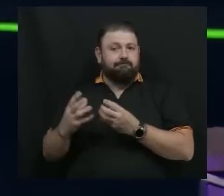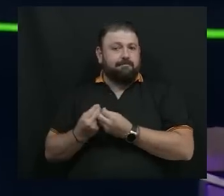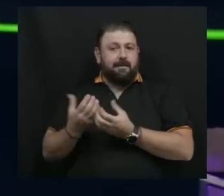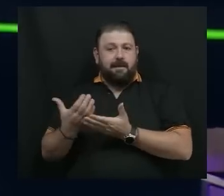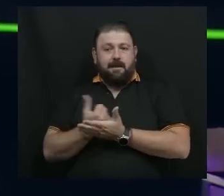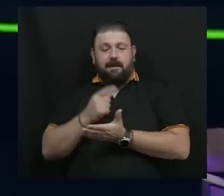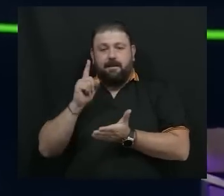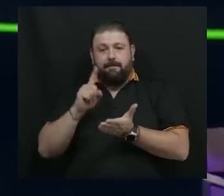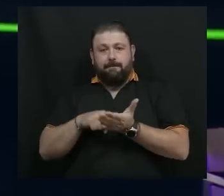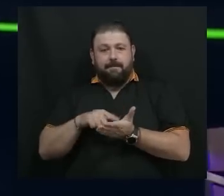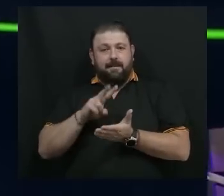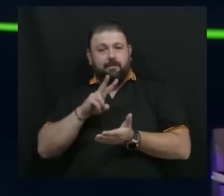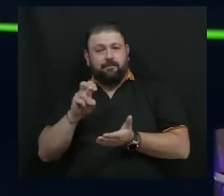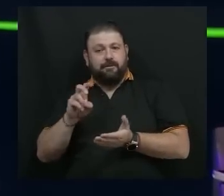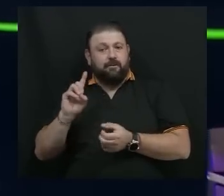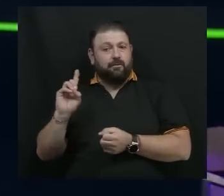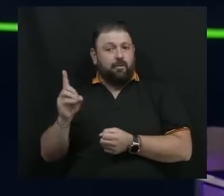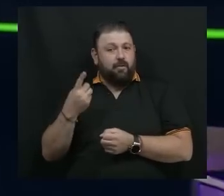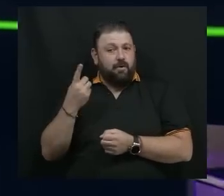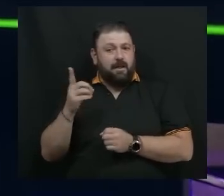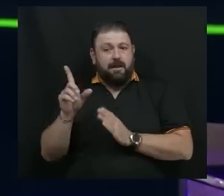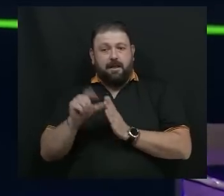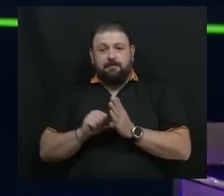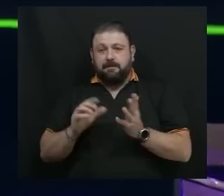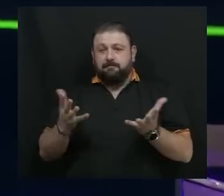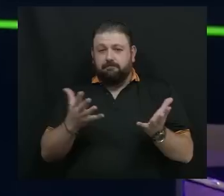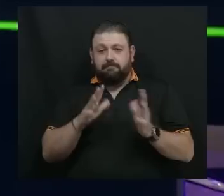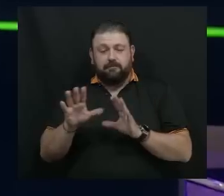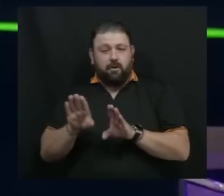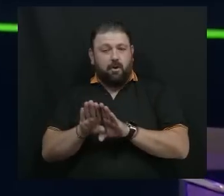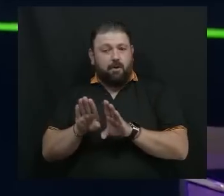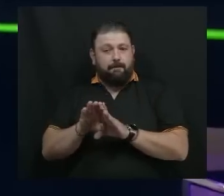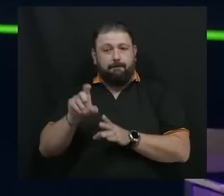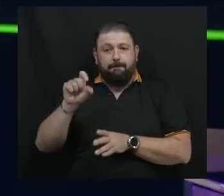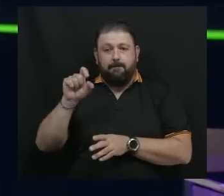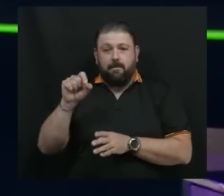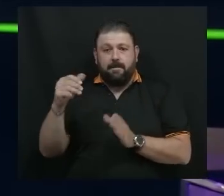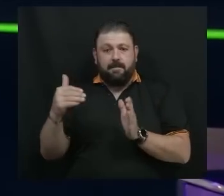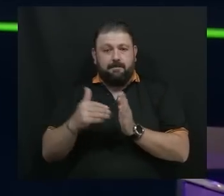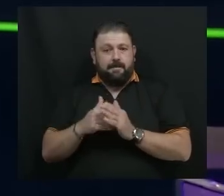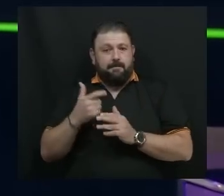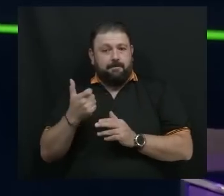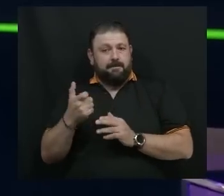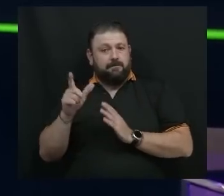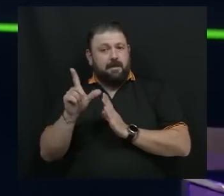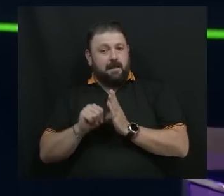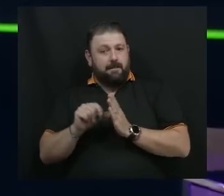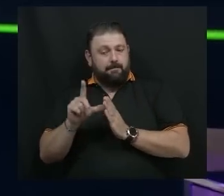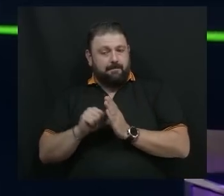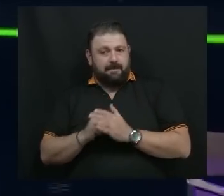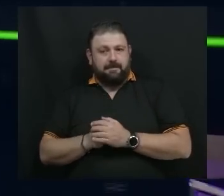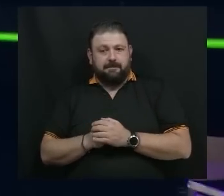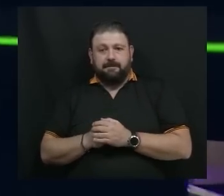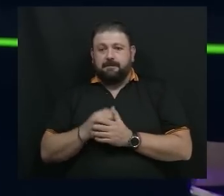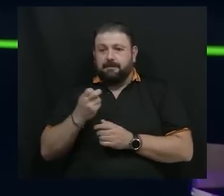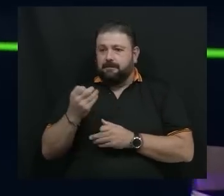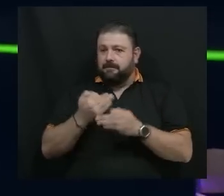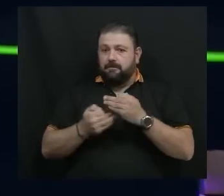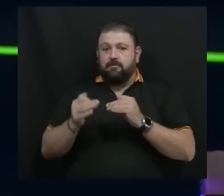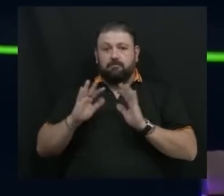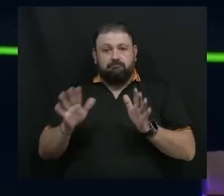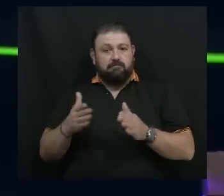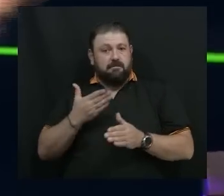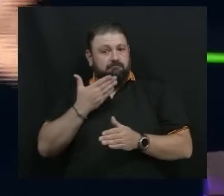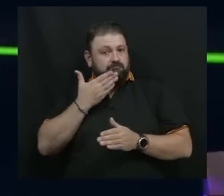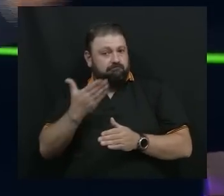diarios. 1,200 dólares al mes, estamos hablando de qué, de 20 mil pesos más o menos, 20 mil pesos mexicanos, que ya sirve para